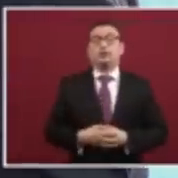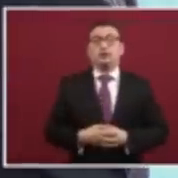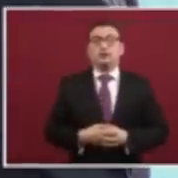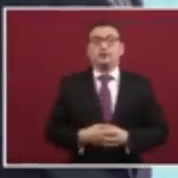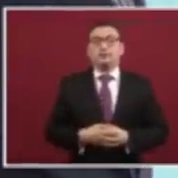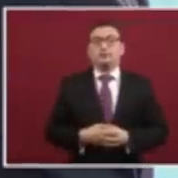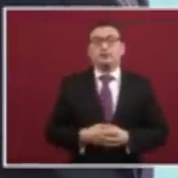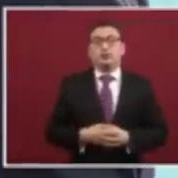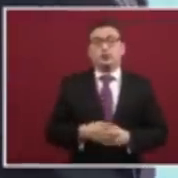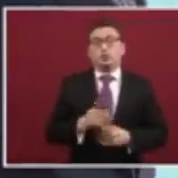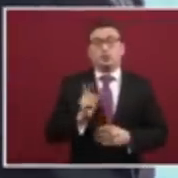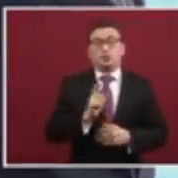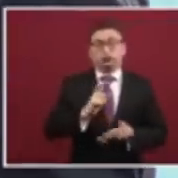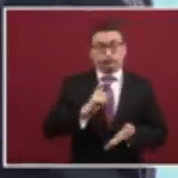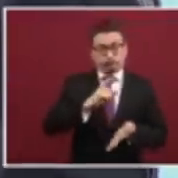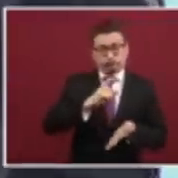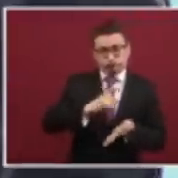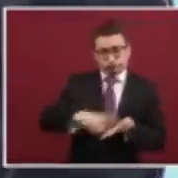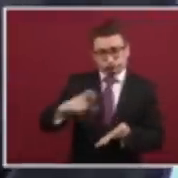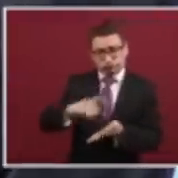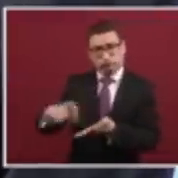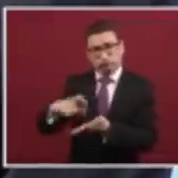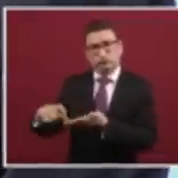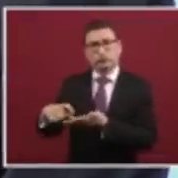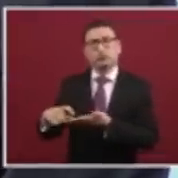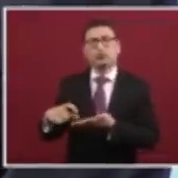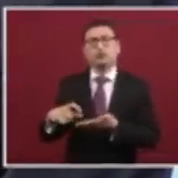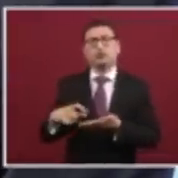en adquisiciones y